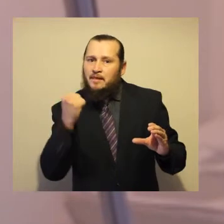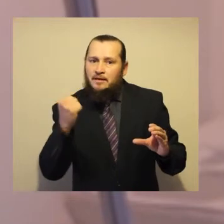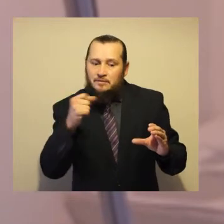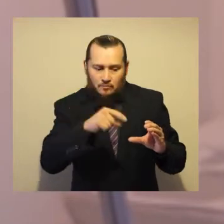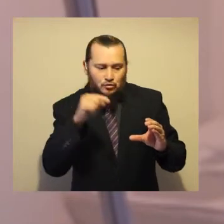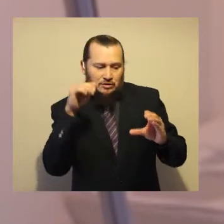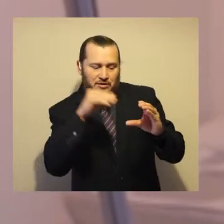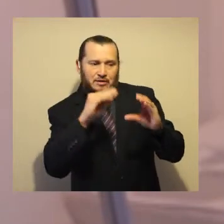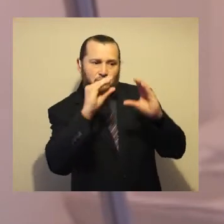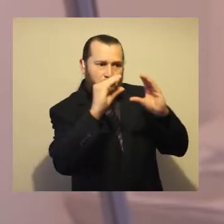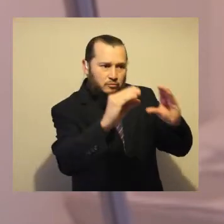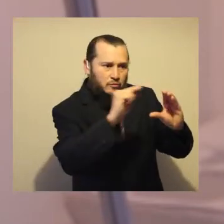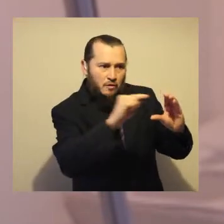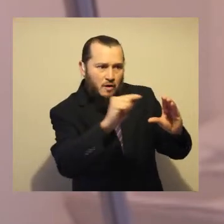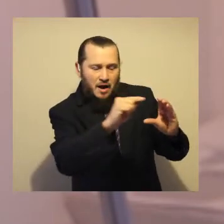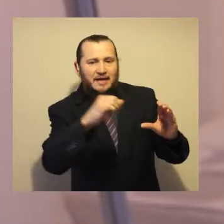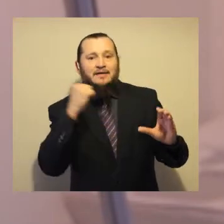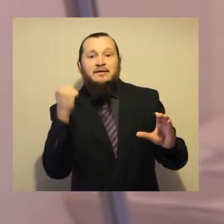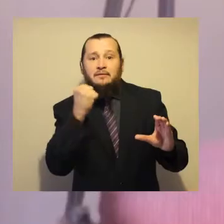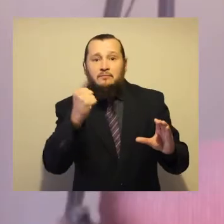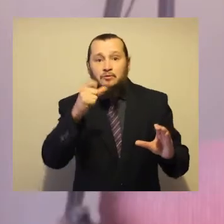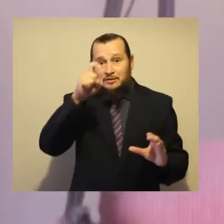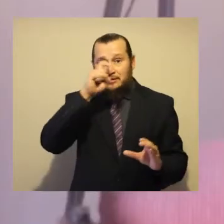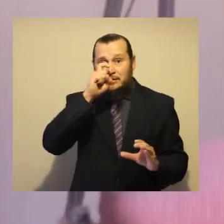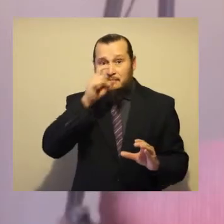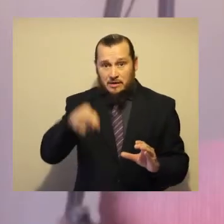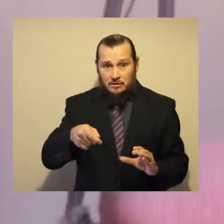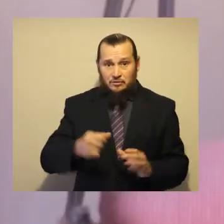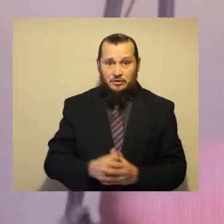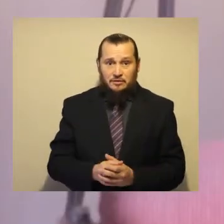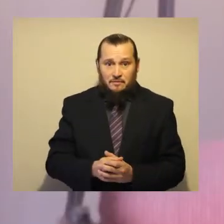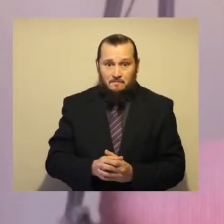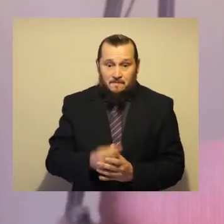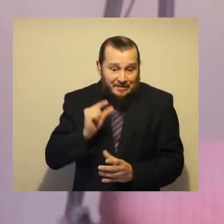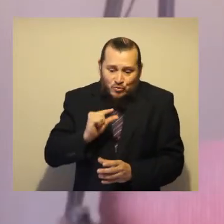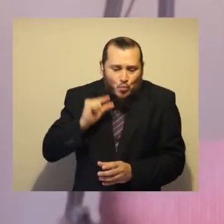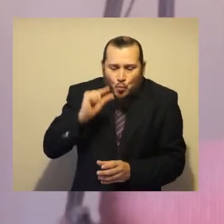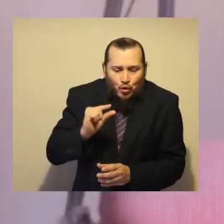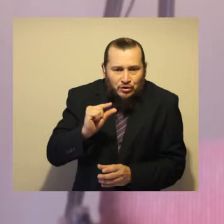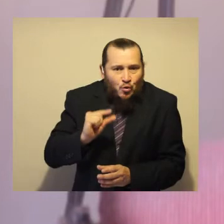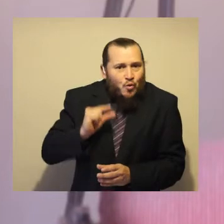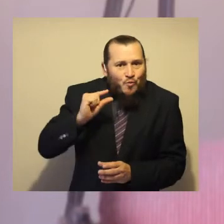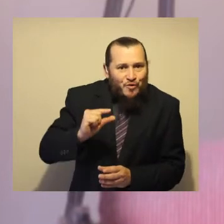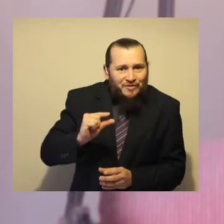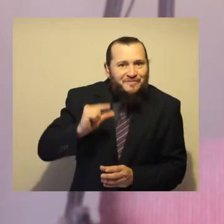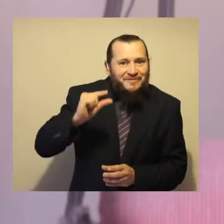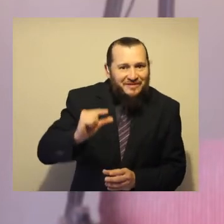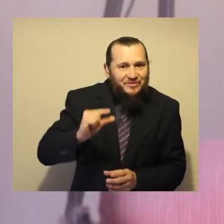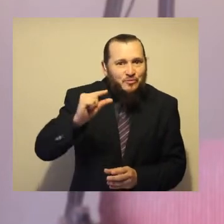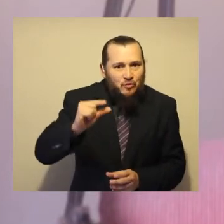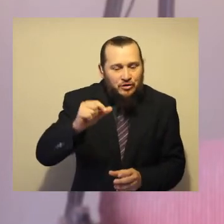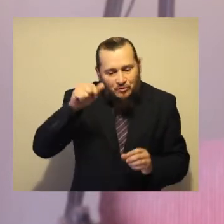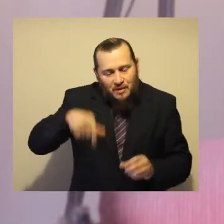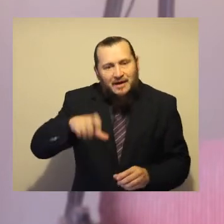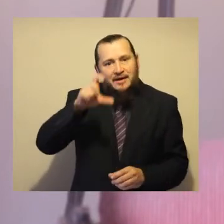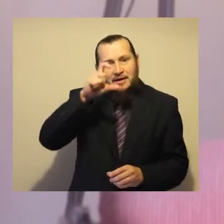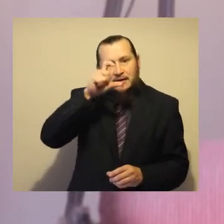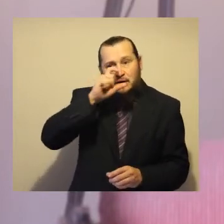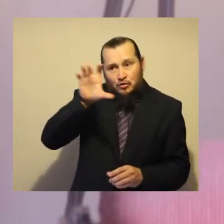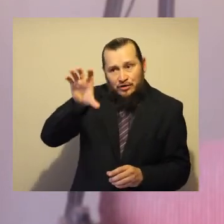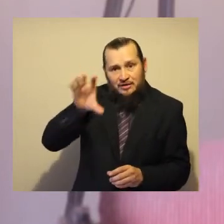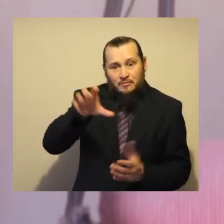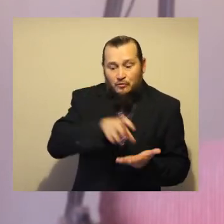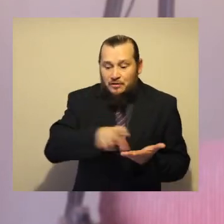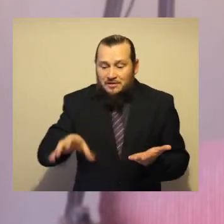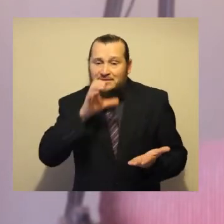un patrimonio reconocible de la provincia de Corrientes. Y este simplemente es un primer paso para poder acercarnos al patrimonio tan importante